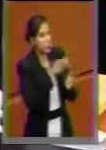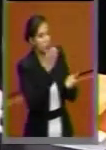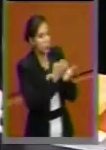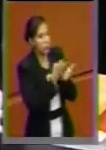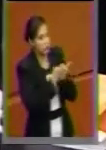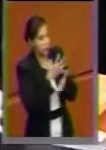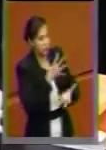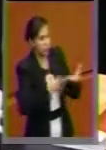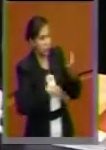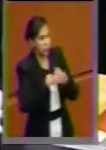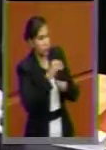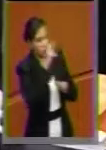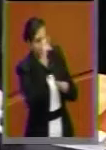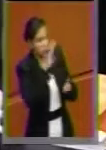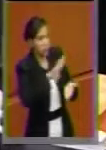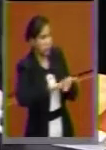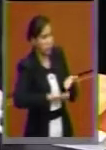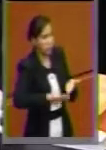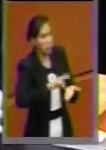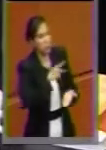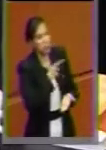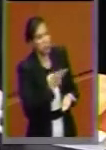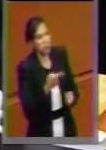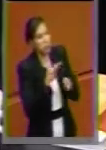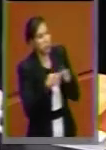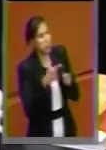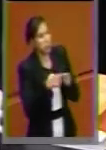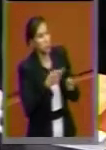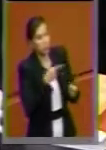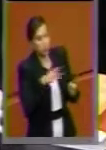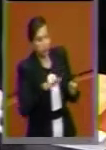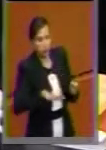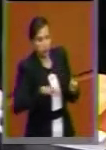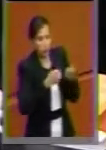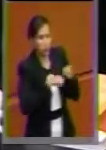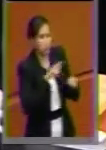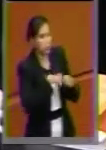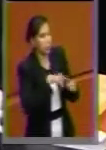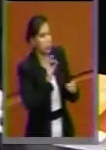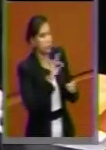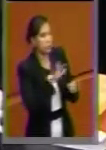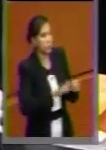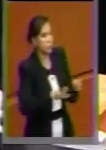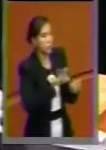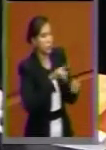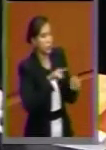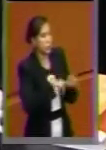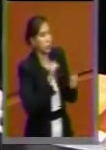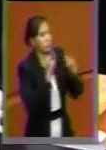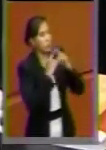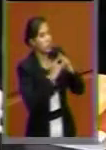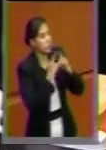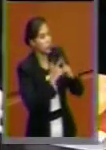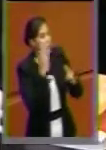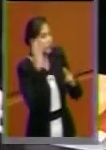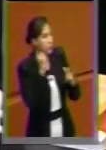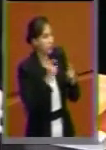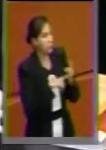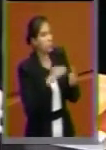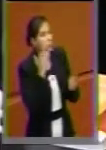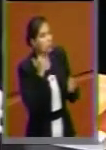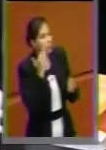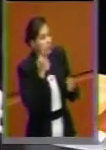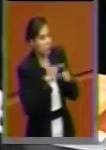muy marginadas con mucha complicación social la morelos tepito y la merced